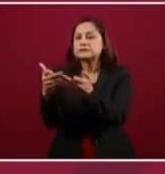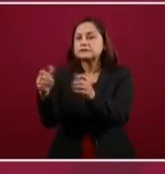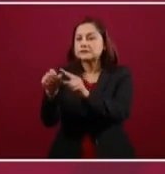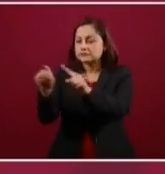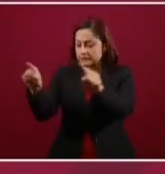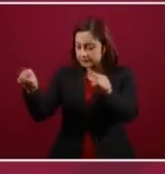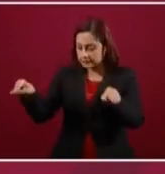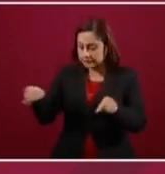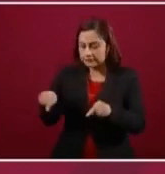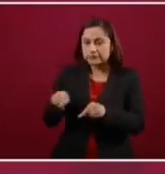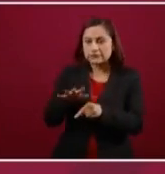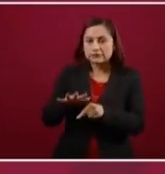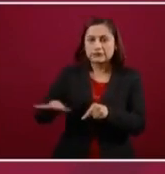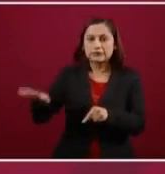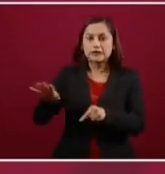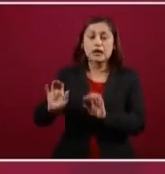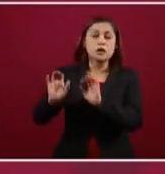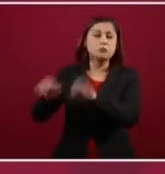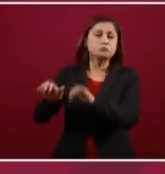200,000 empleos.